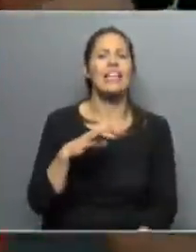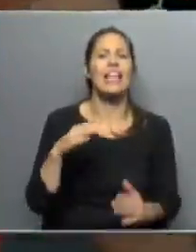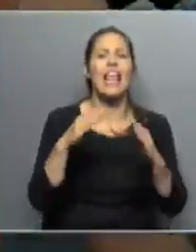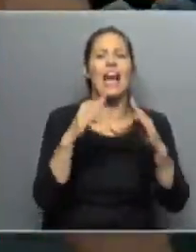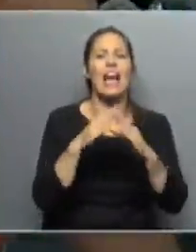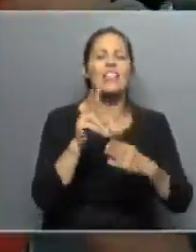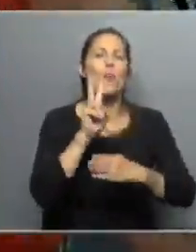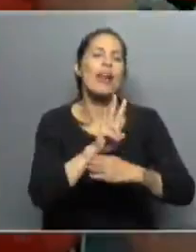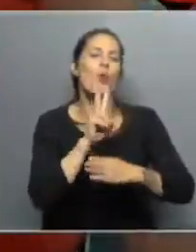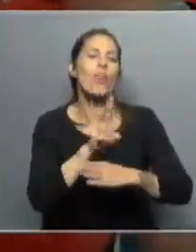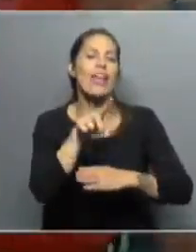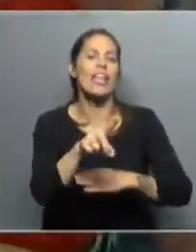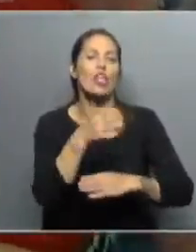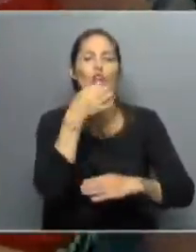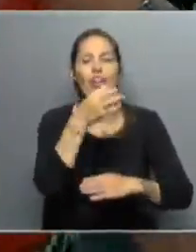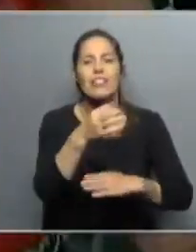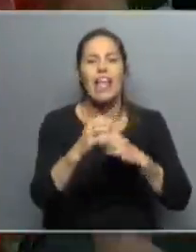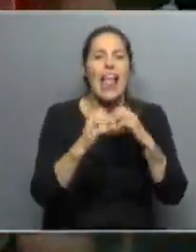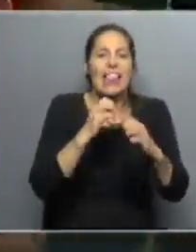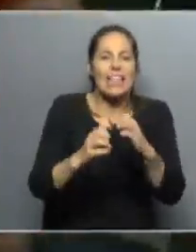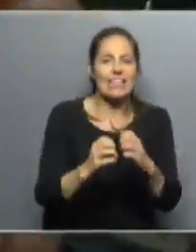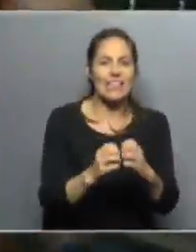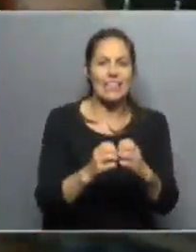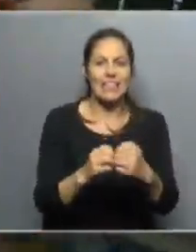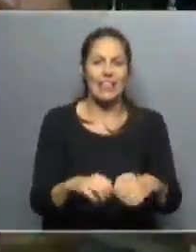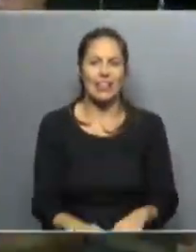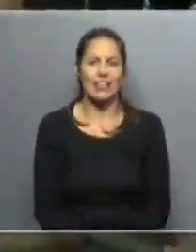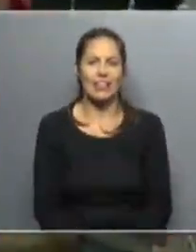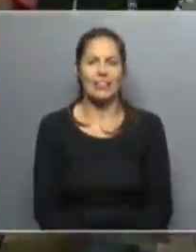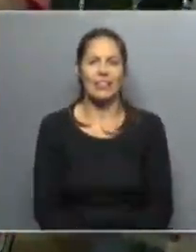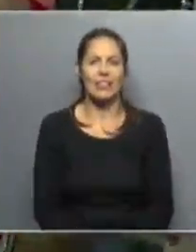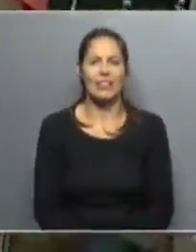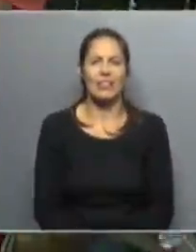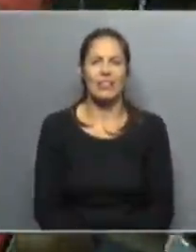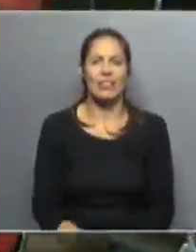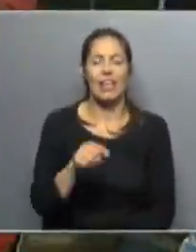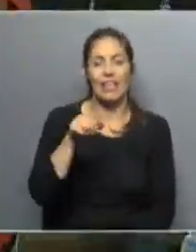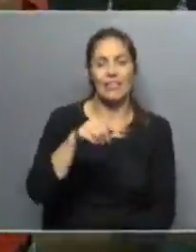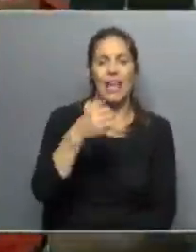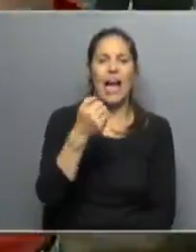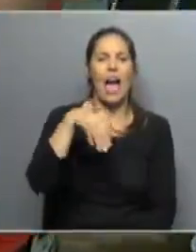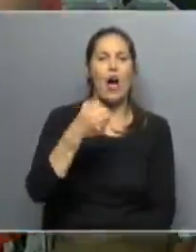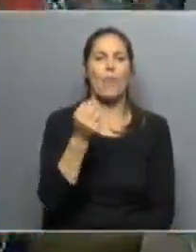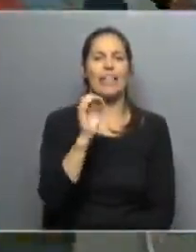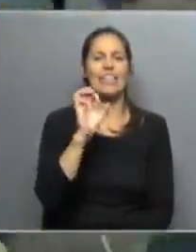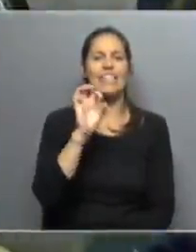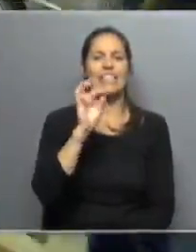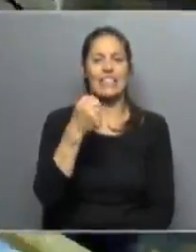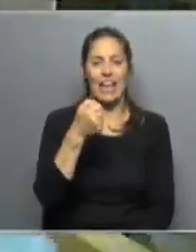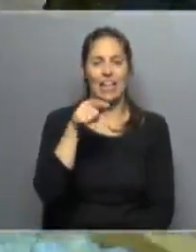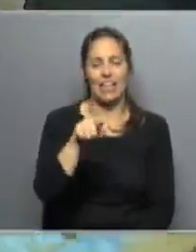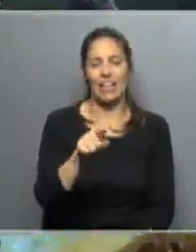para cuidar todo esto que mencionás de la energía y todo lo que tiene que ver con eso? La amatista, la reina,